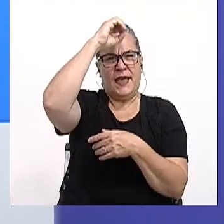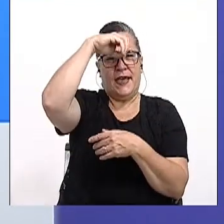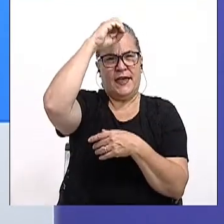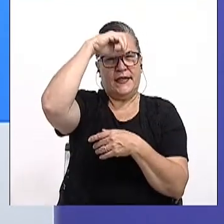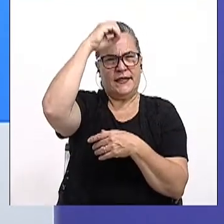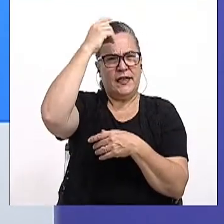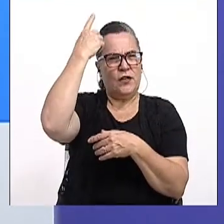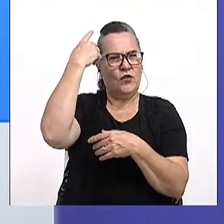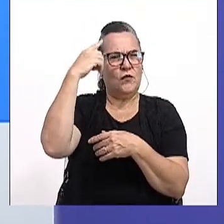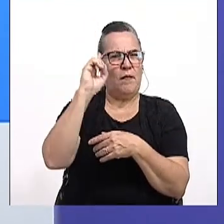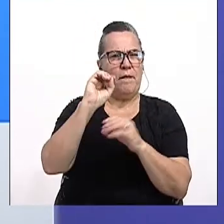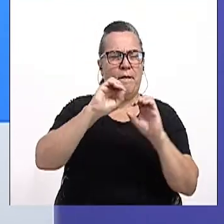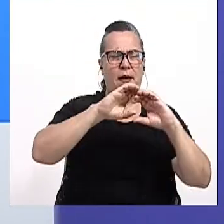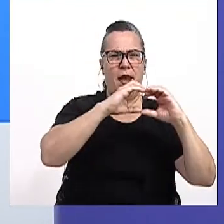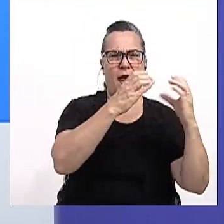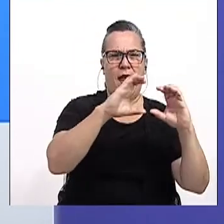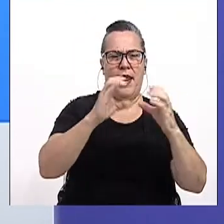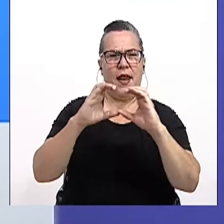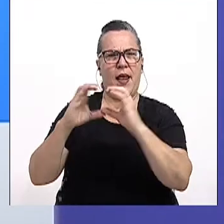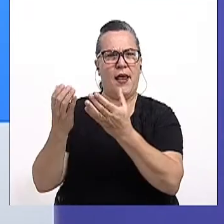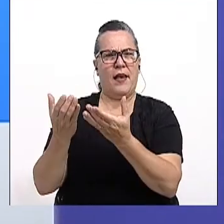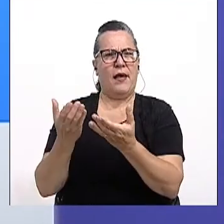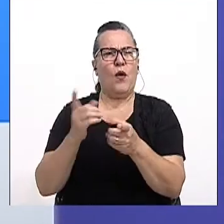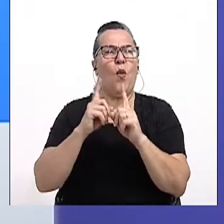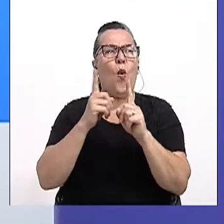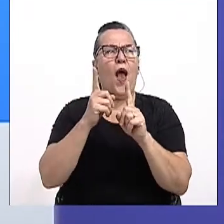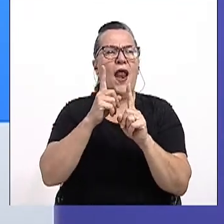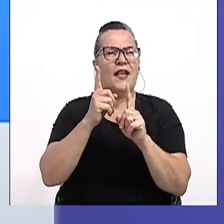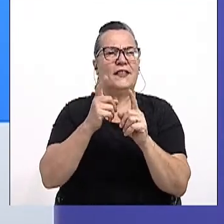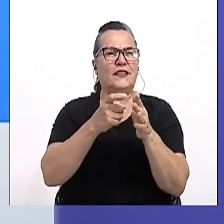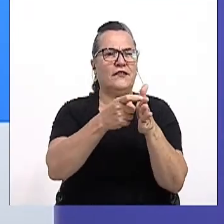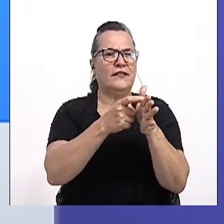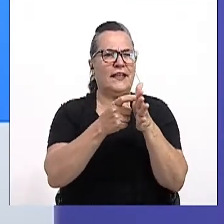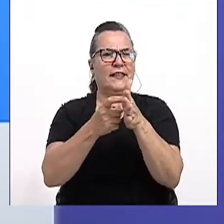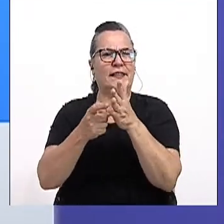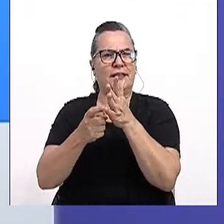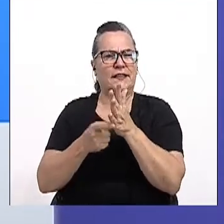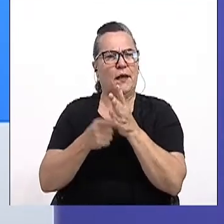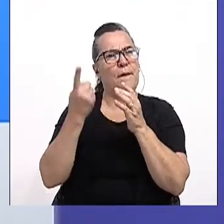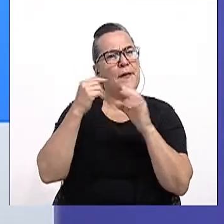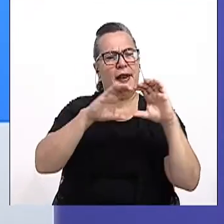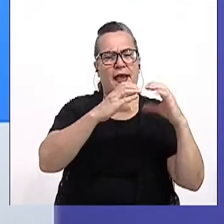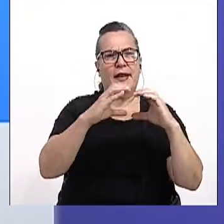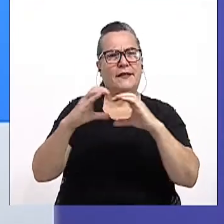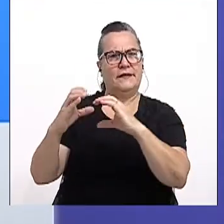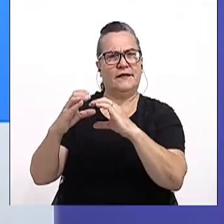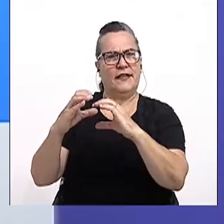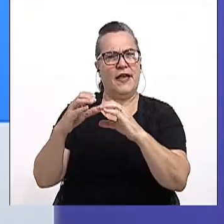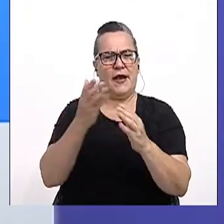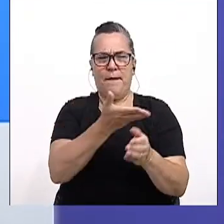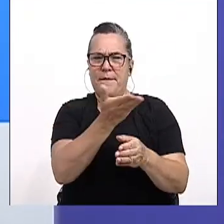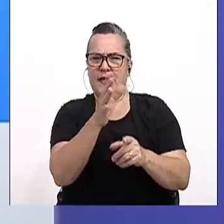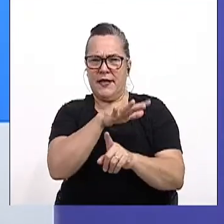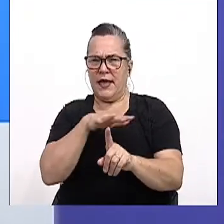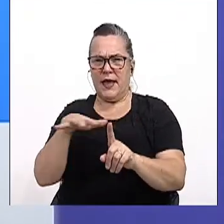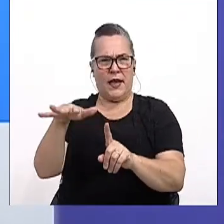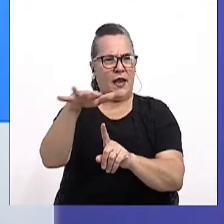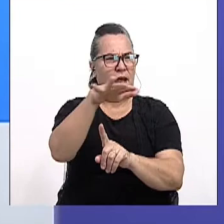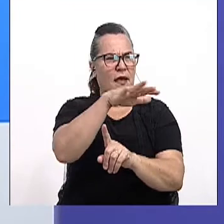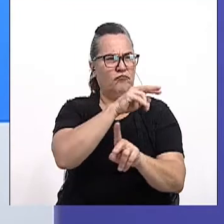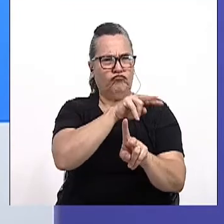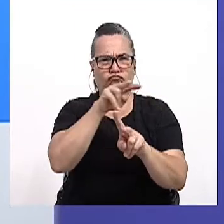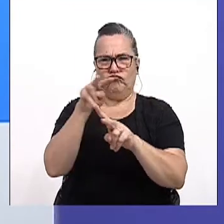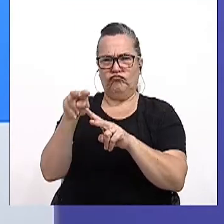para clasificar todas estas sustancias o toda esa materia que están observando a su alrededor. A ver, ¿qué